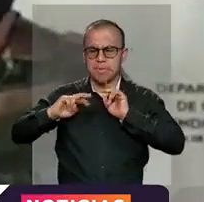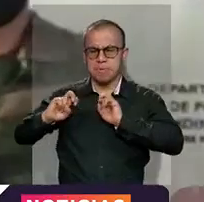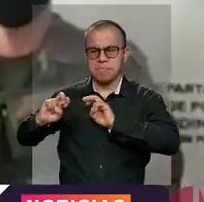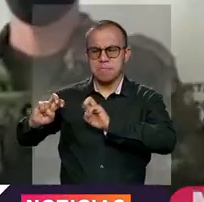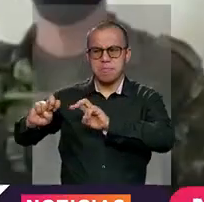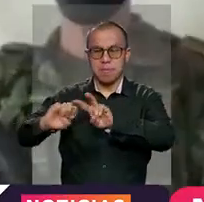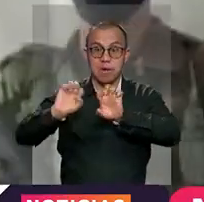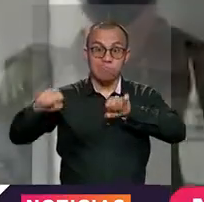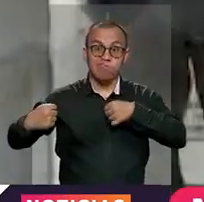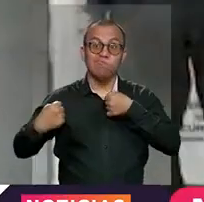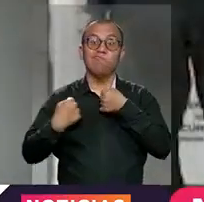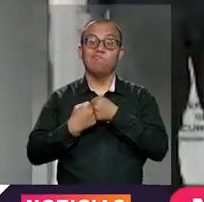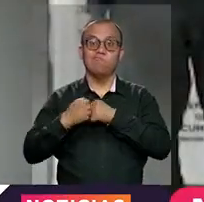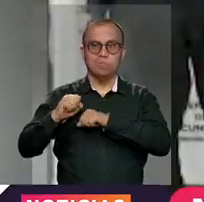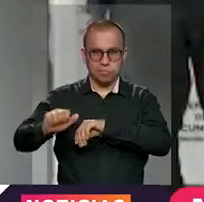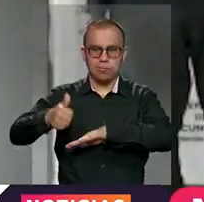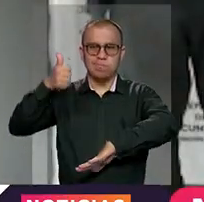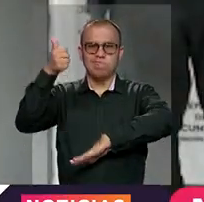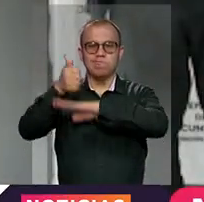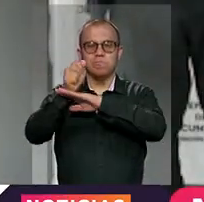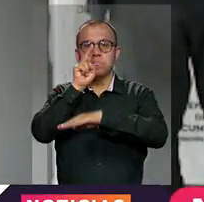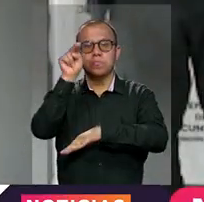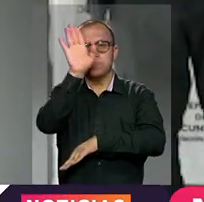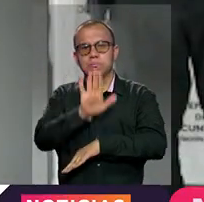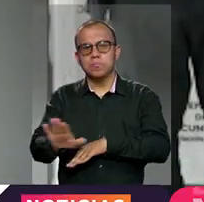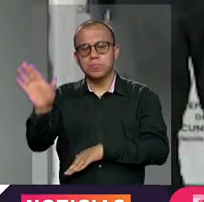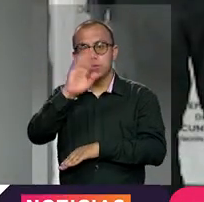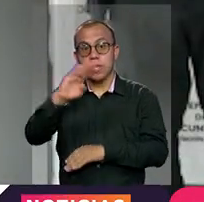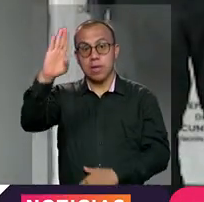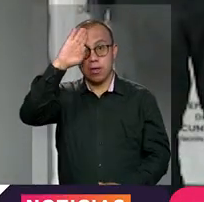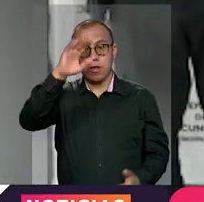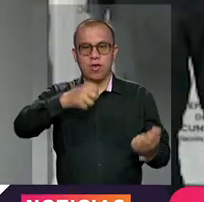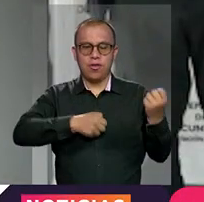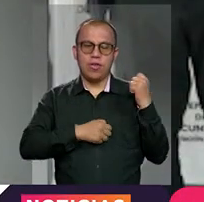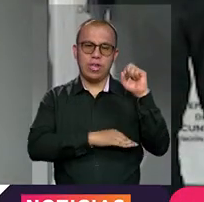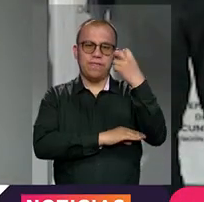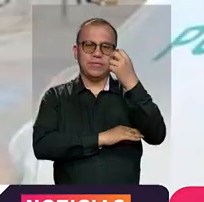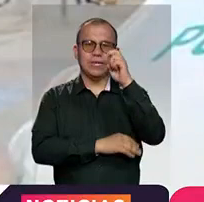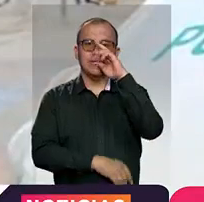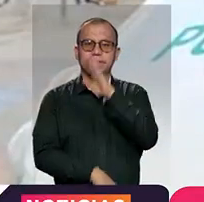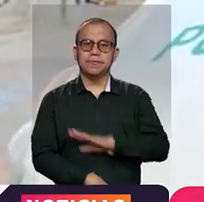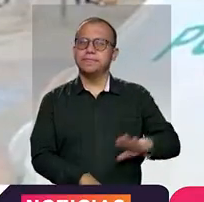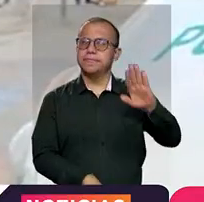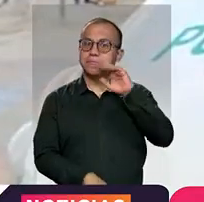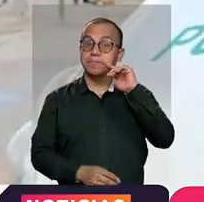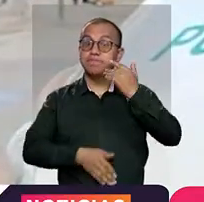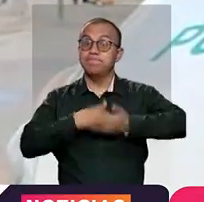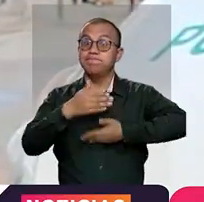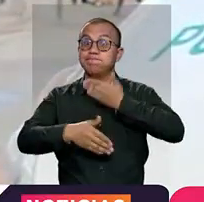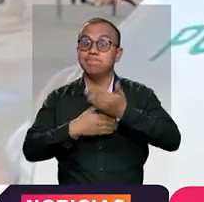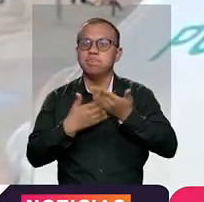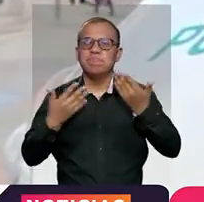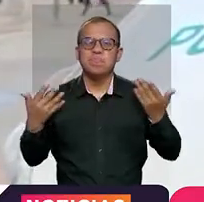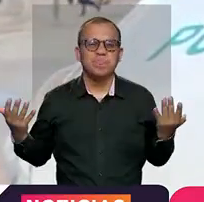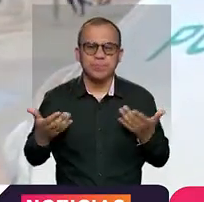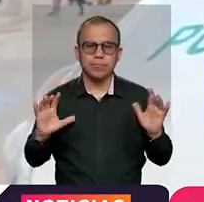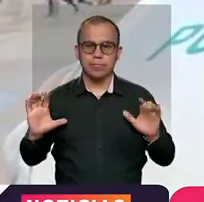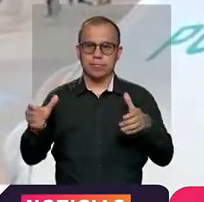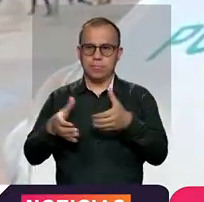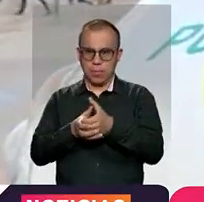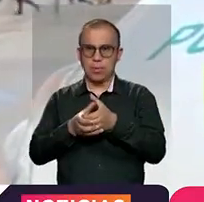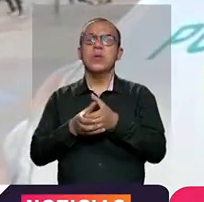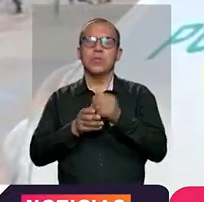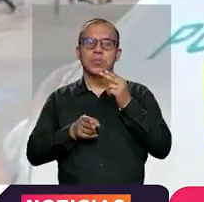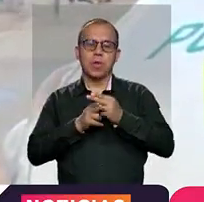articulado entre las autoridades de la Policía Nacional, el Ejército y la Fiscalía General. Esta actividad operativa se desarrolló en el marco del Plan